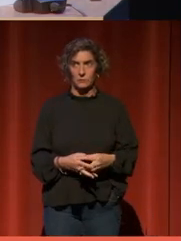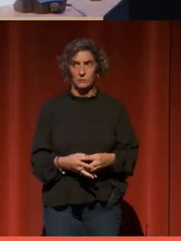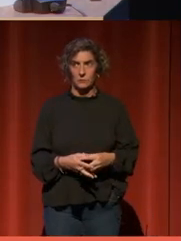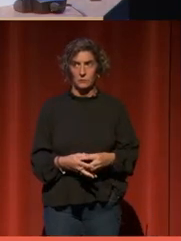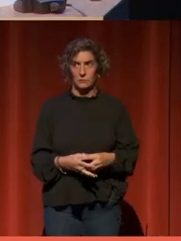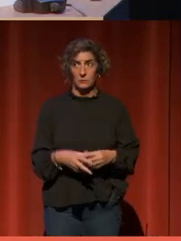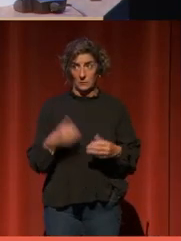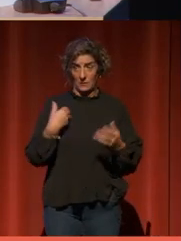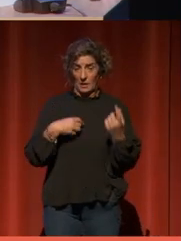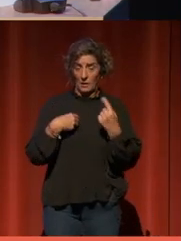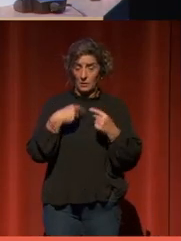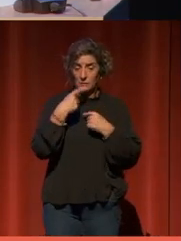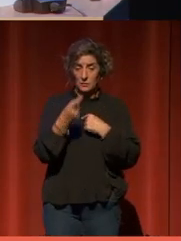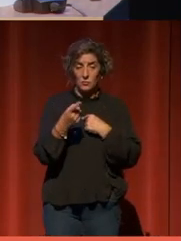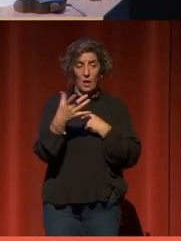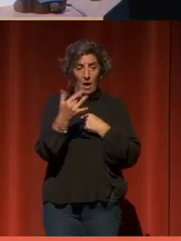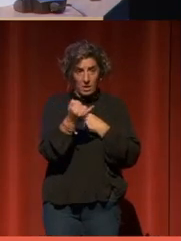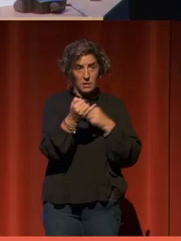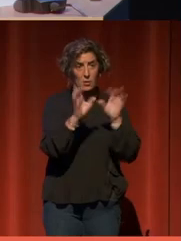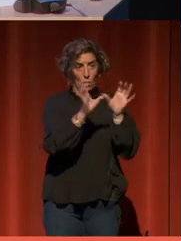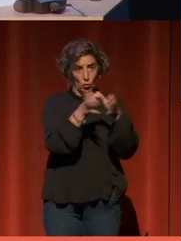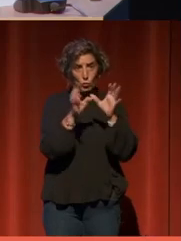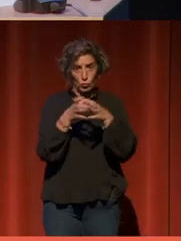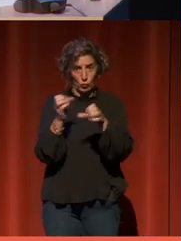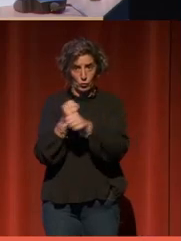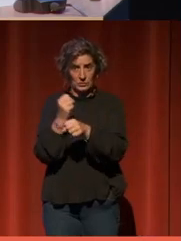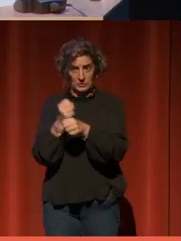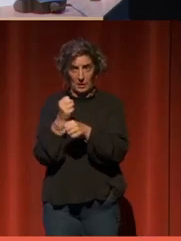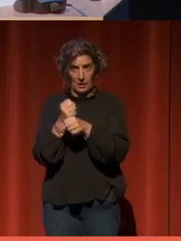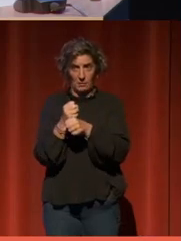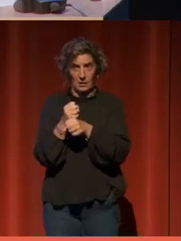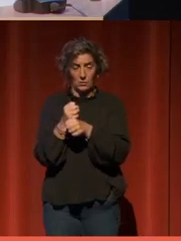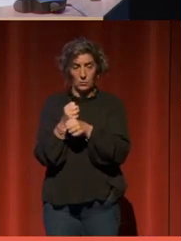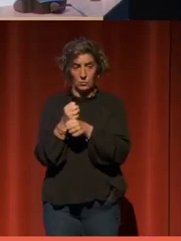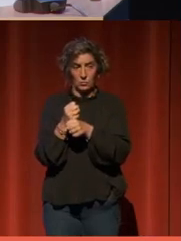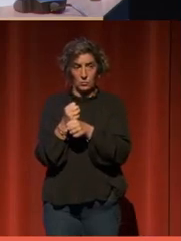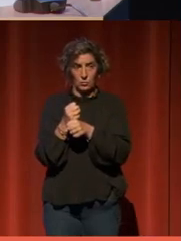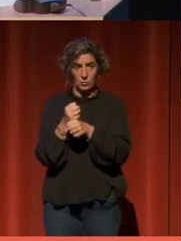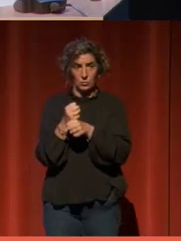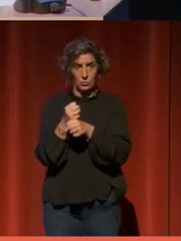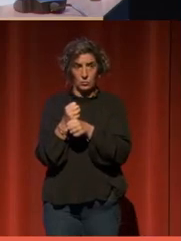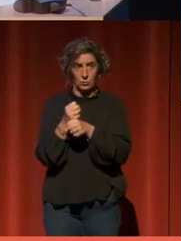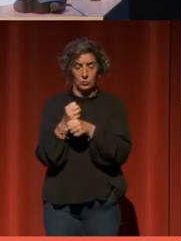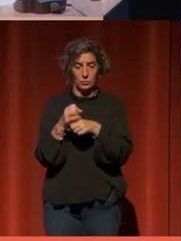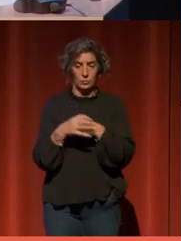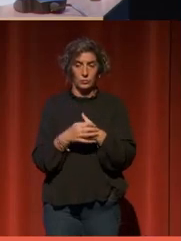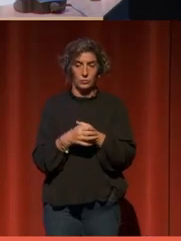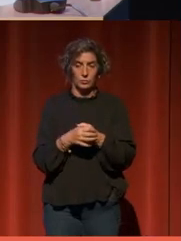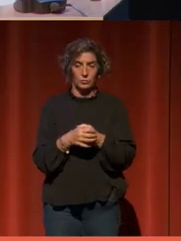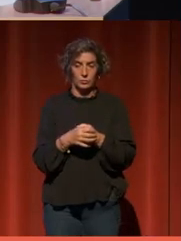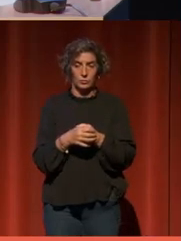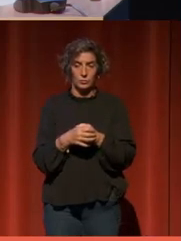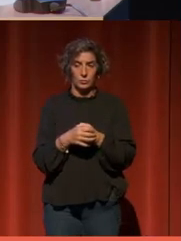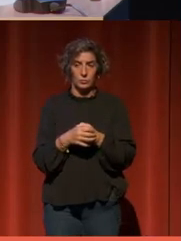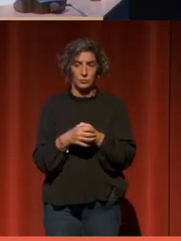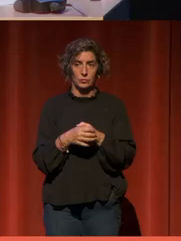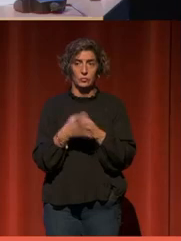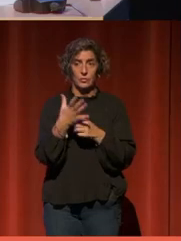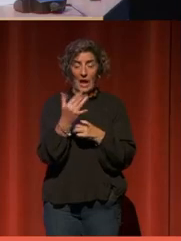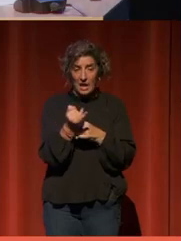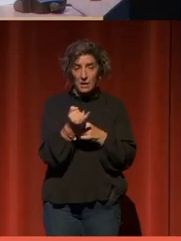mencionado que tenemos grupos de trabajo Se pueden crear grupos muy